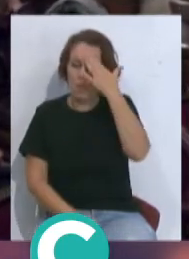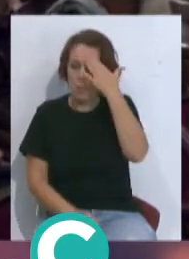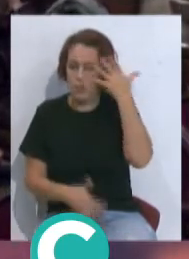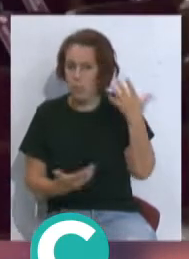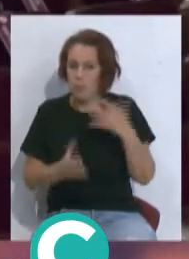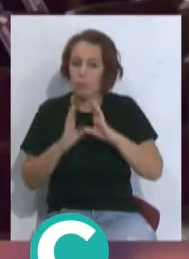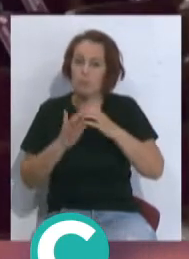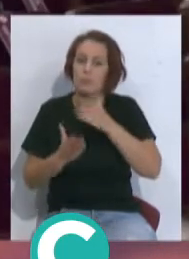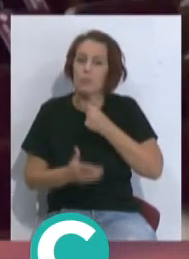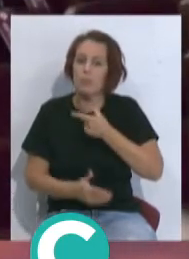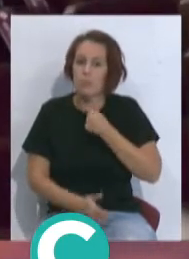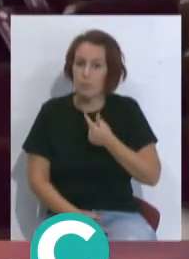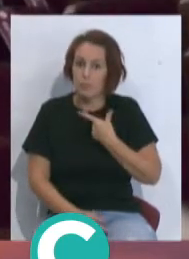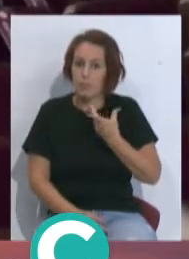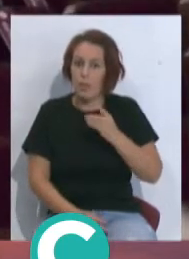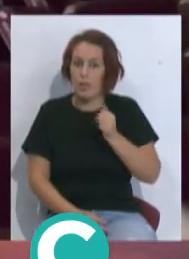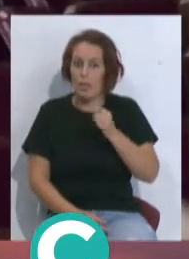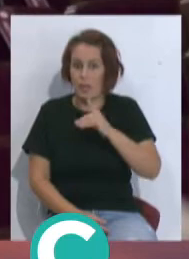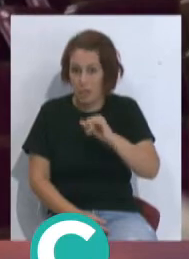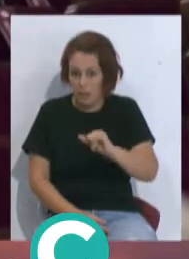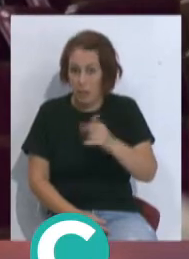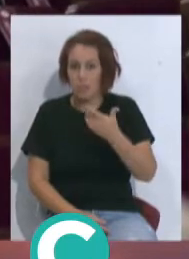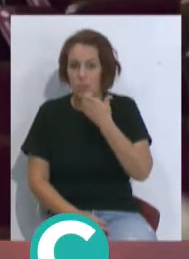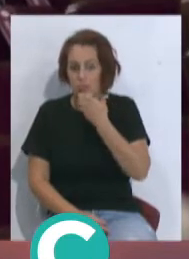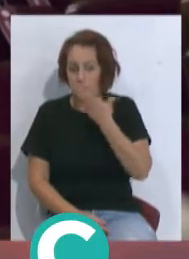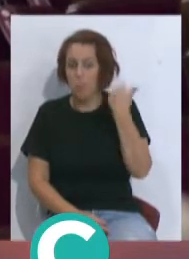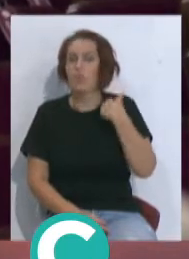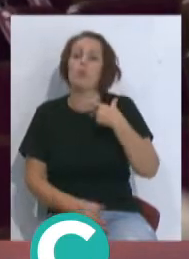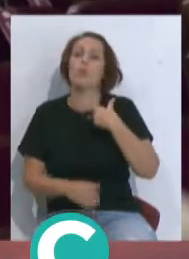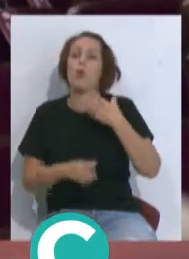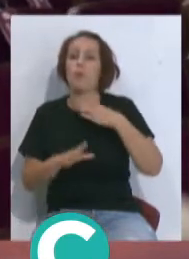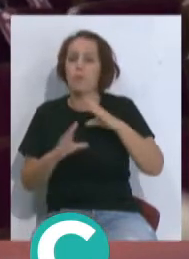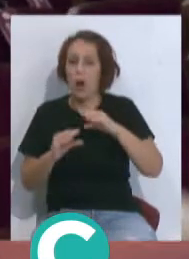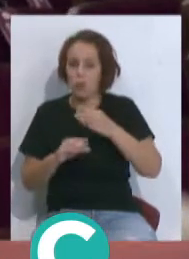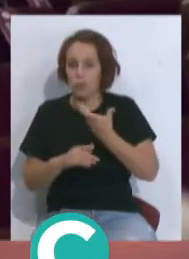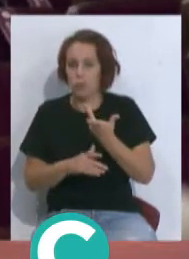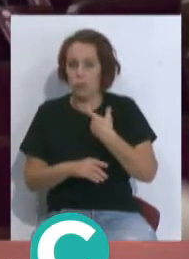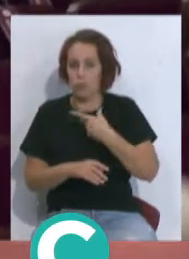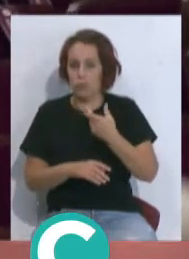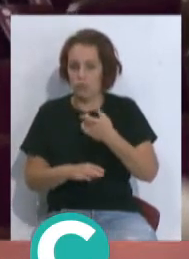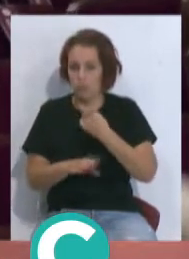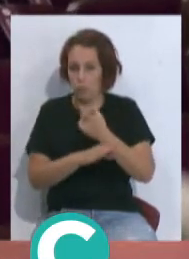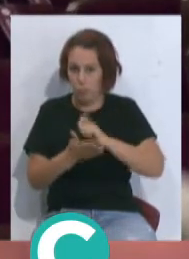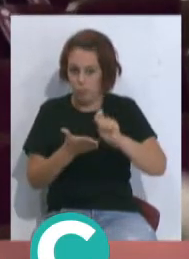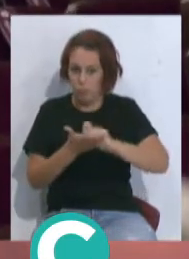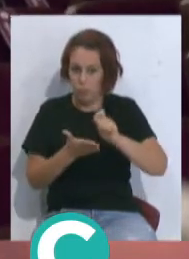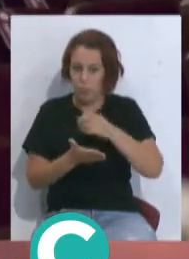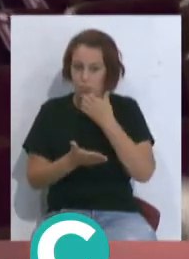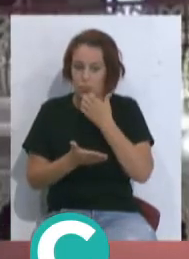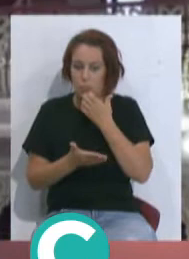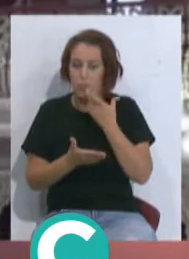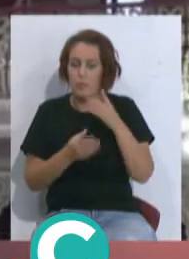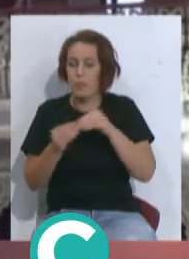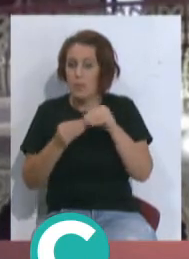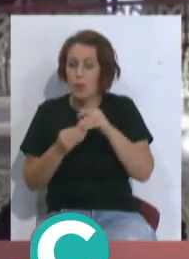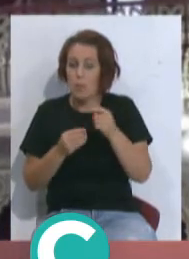de los Daddy en su momento, chirigota del bizcocho, bueno, Julio, la de si